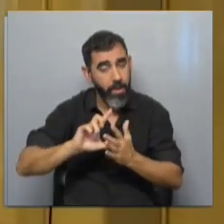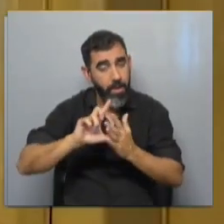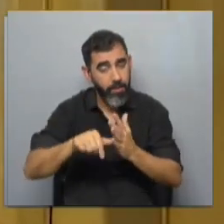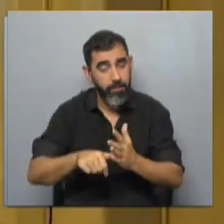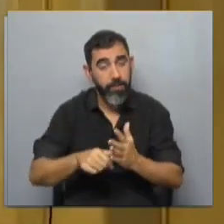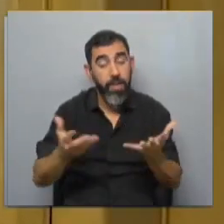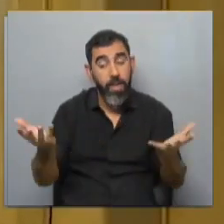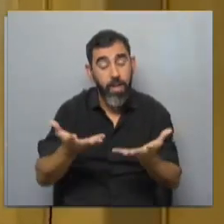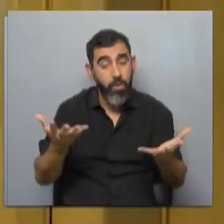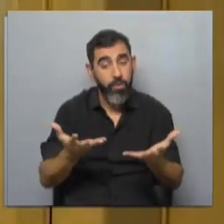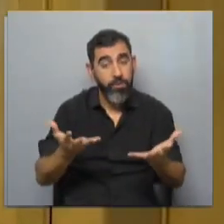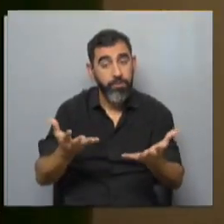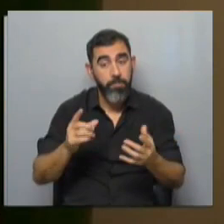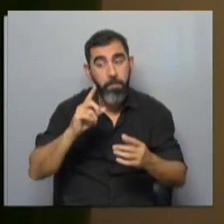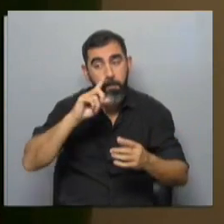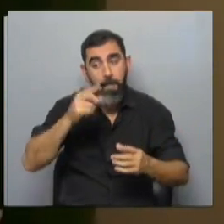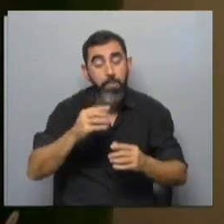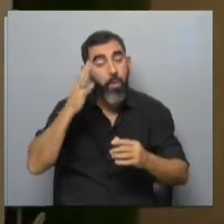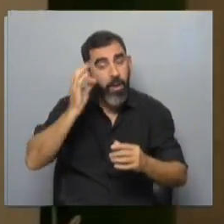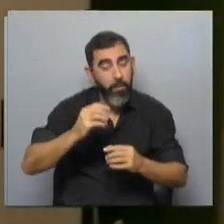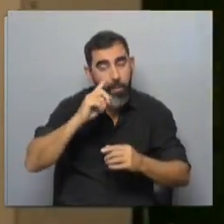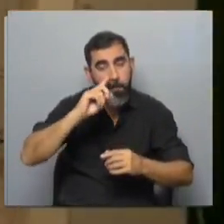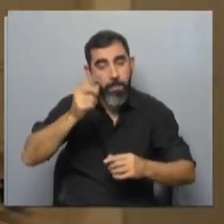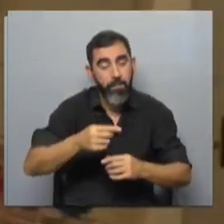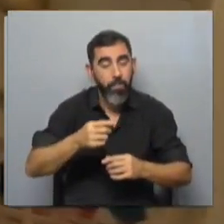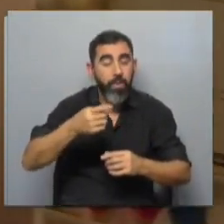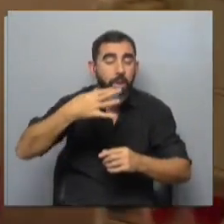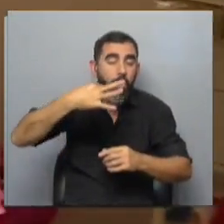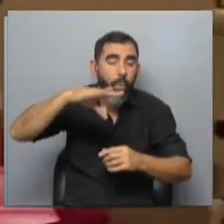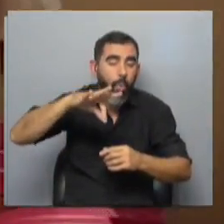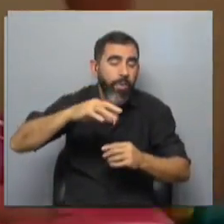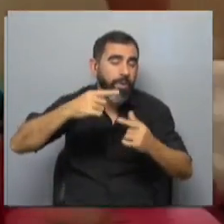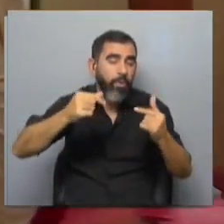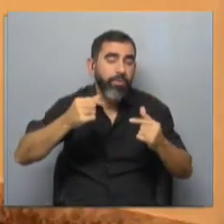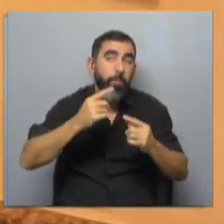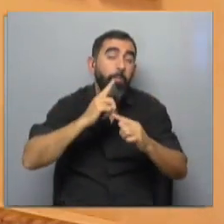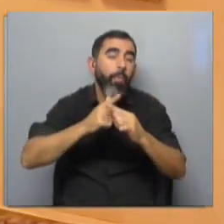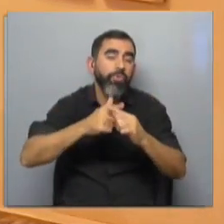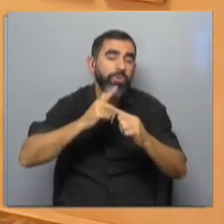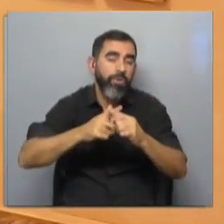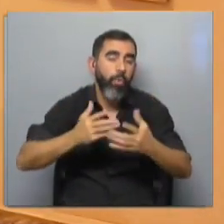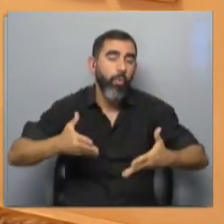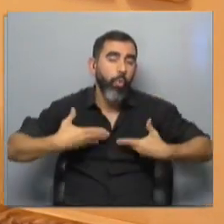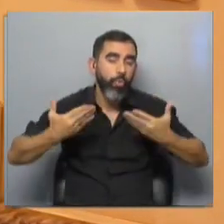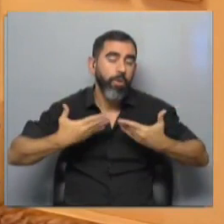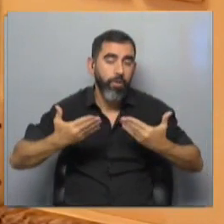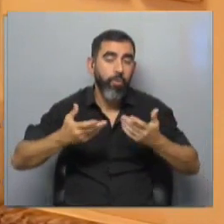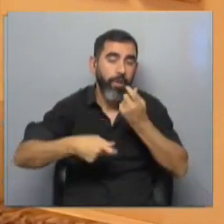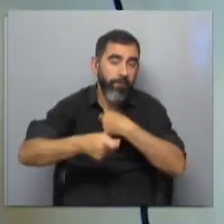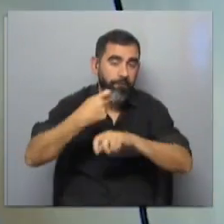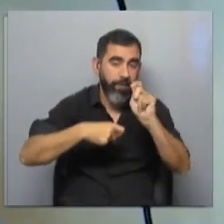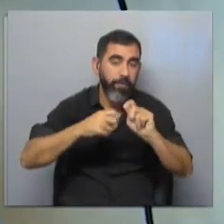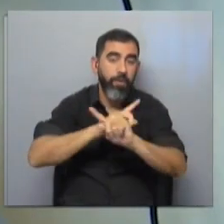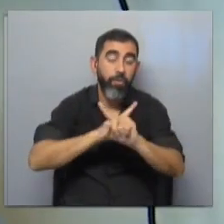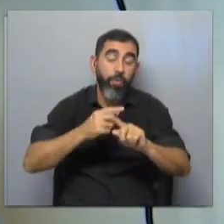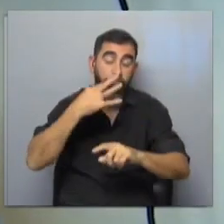instantes, y bueno, ahora con esto se aceleraría un poco. Esa es la única que nos pone contento que se haya vendido y que no